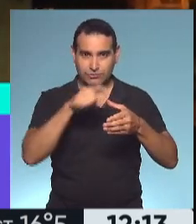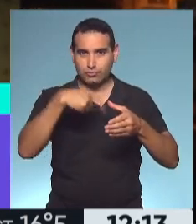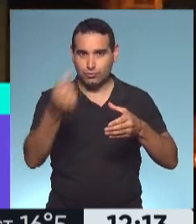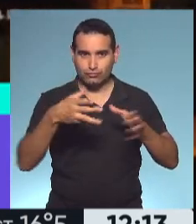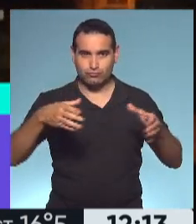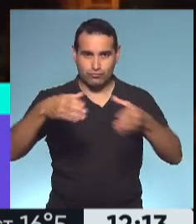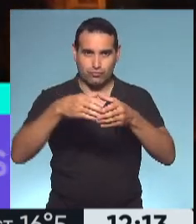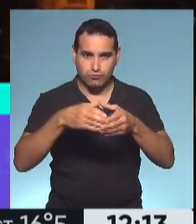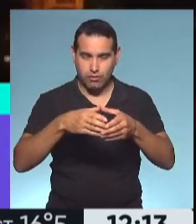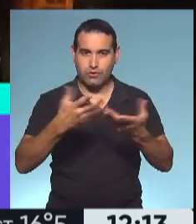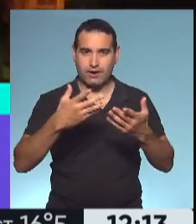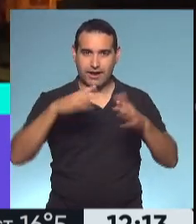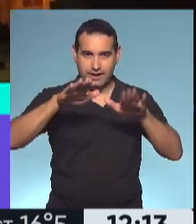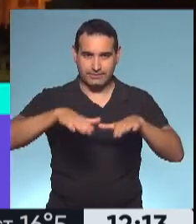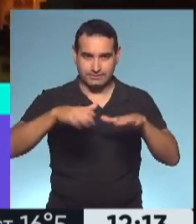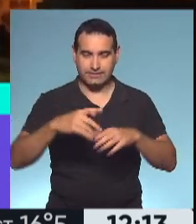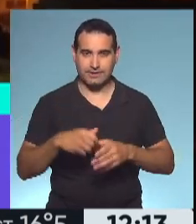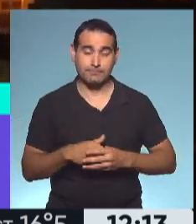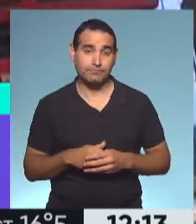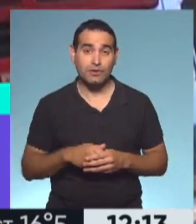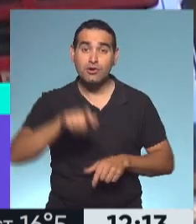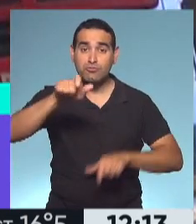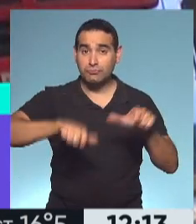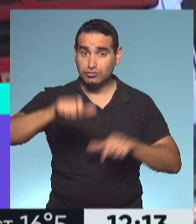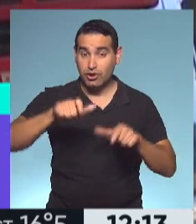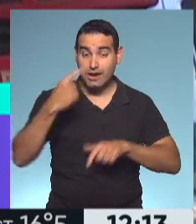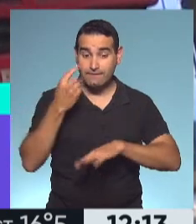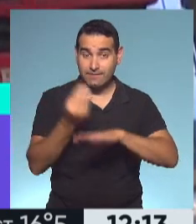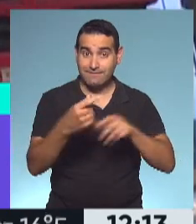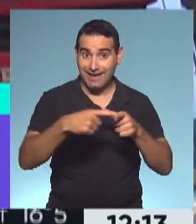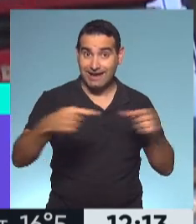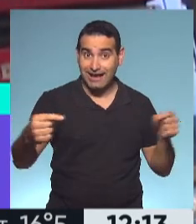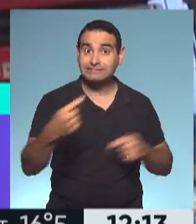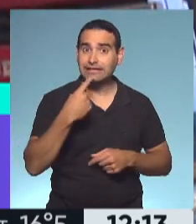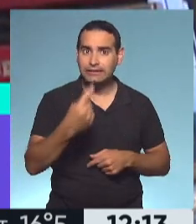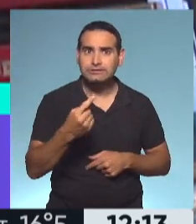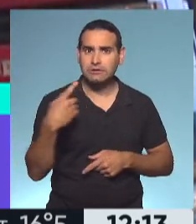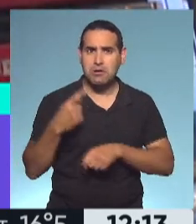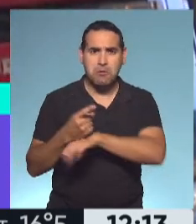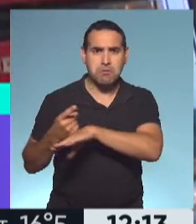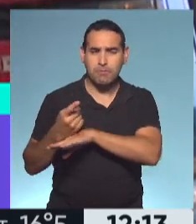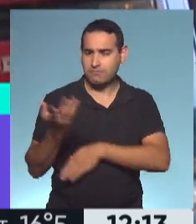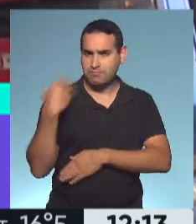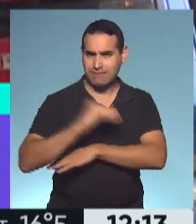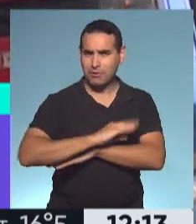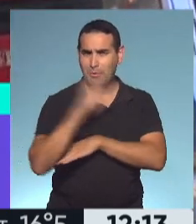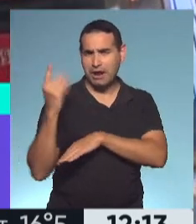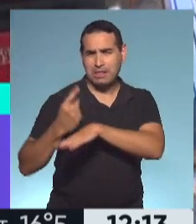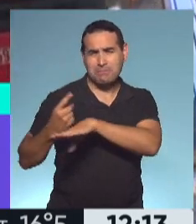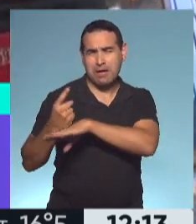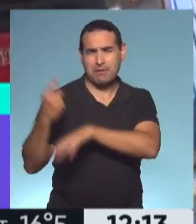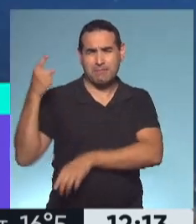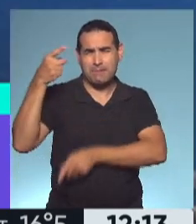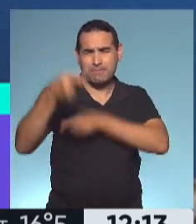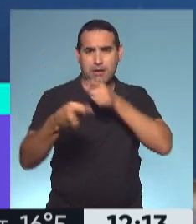Islámica. De acuerdo con el testimonio de residentes en la Franja de Gaza, los ataques se intensificaron durante la madrugada y las detonaciones